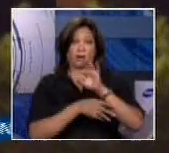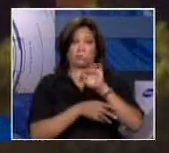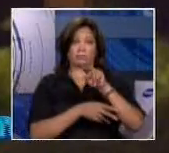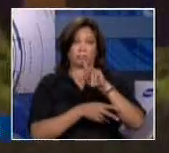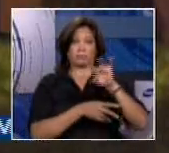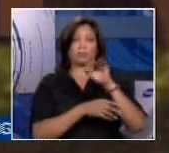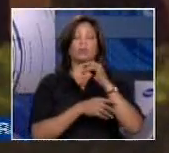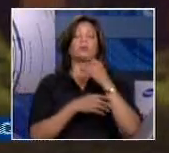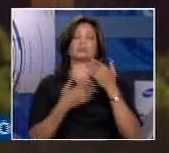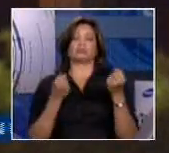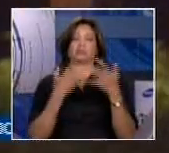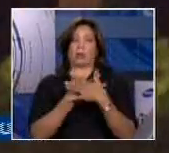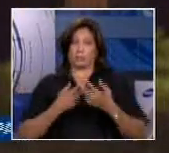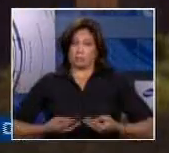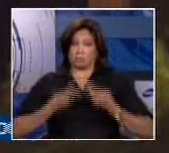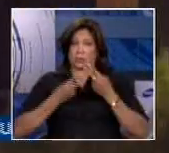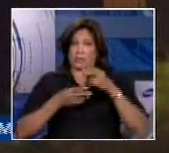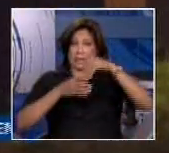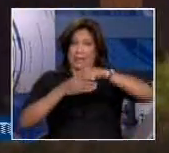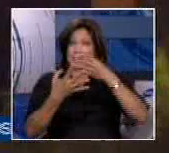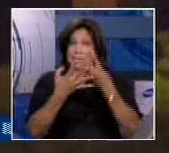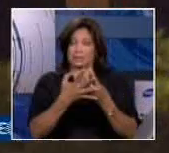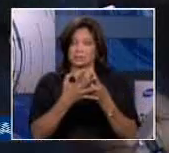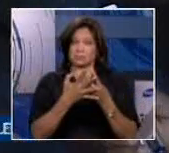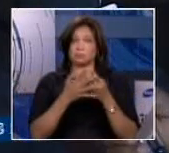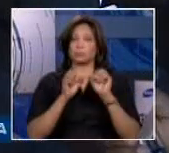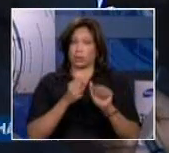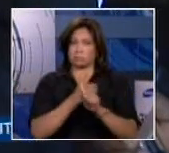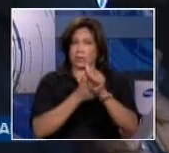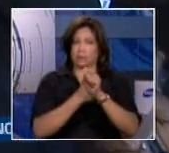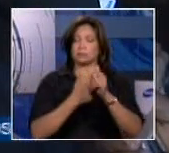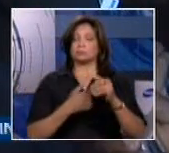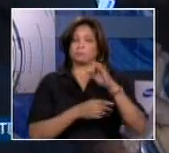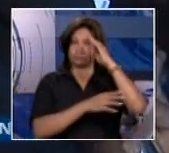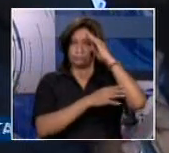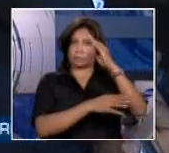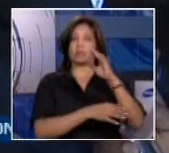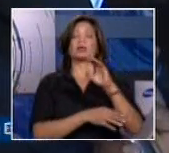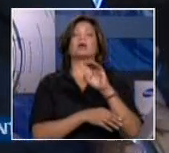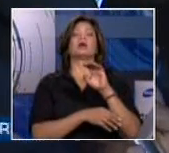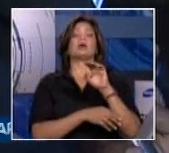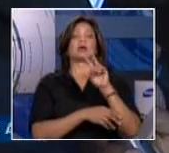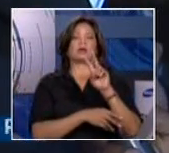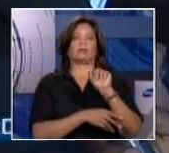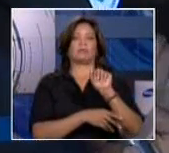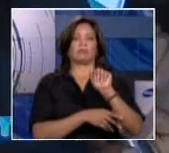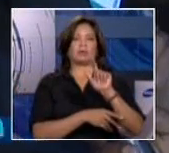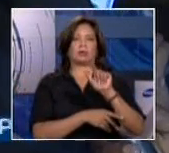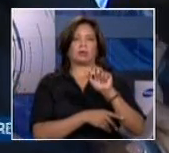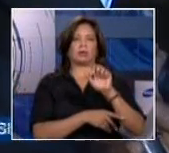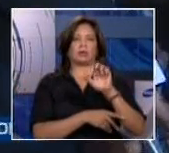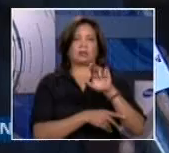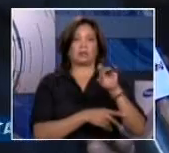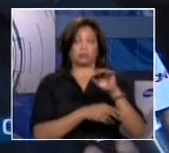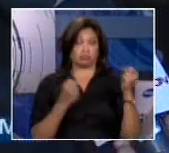Brito, ya que teme por su vida en esta cárcel de Najayo. El coronel Fernández Valerio teme por